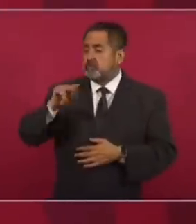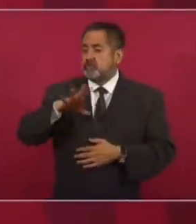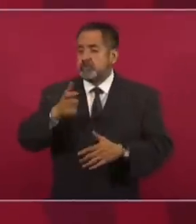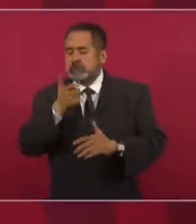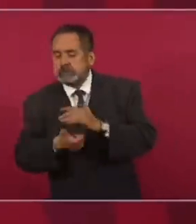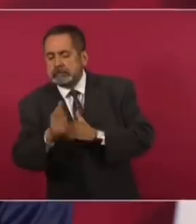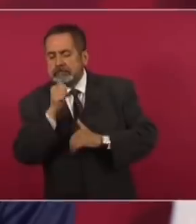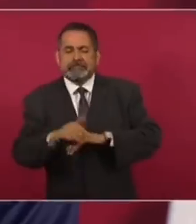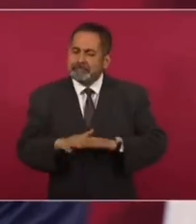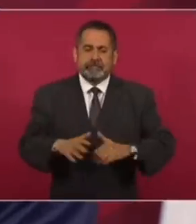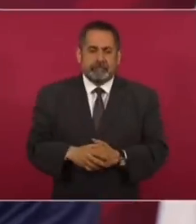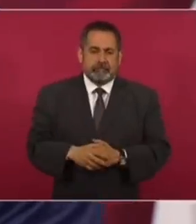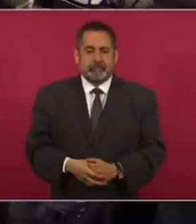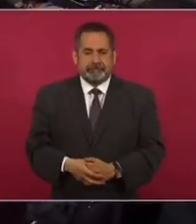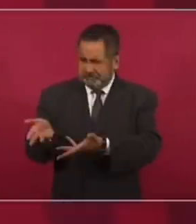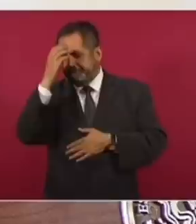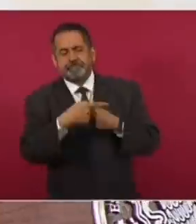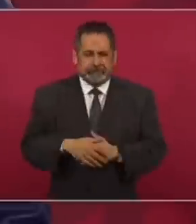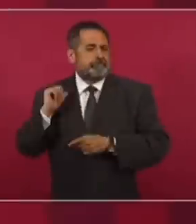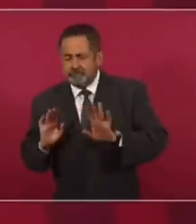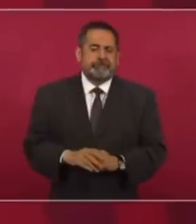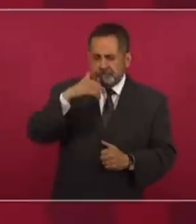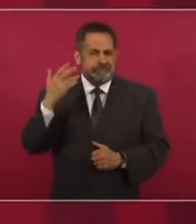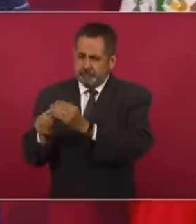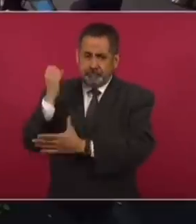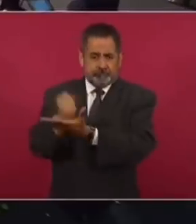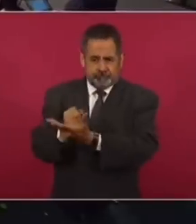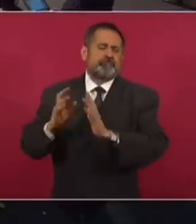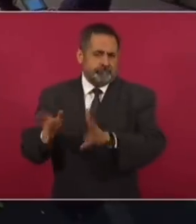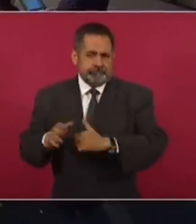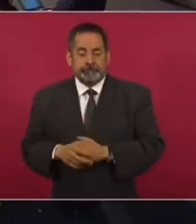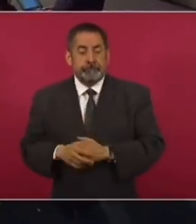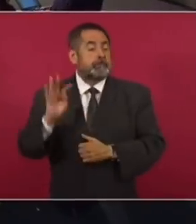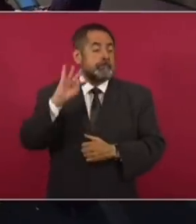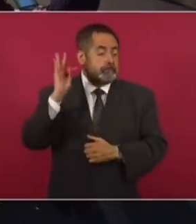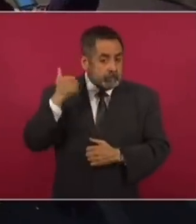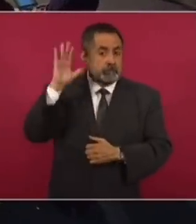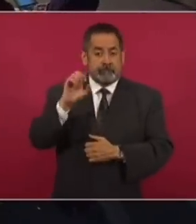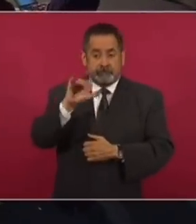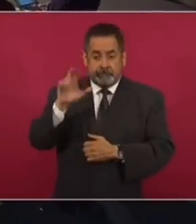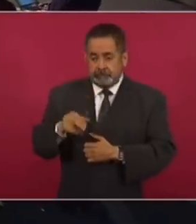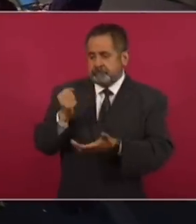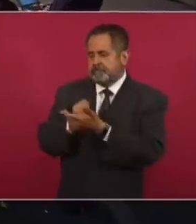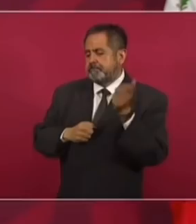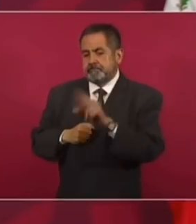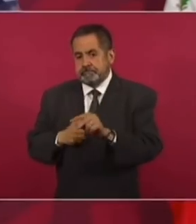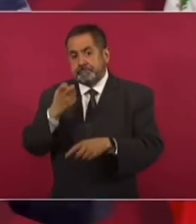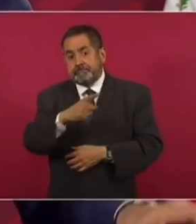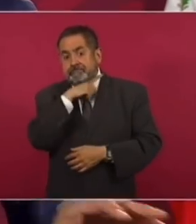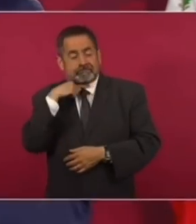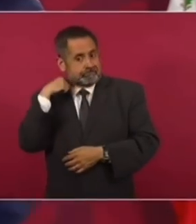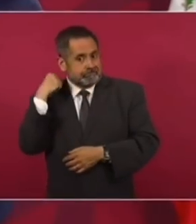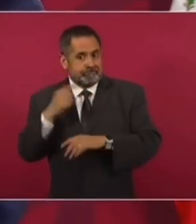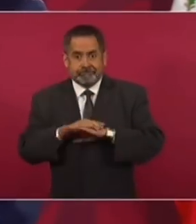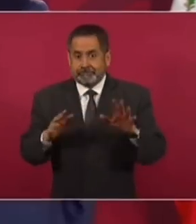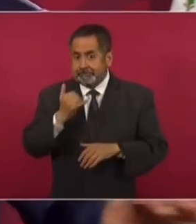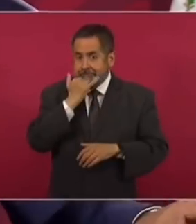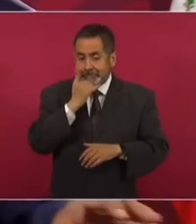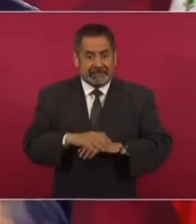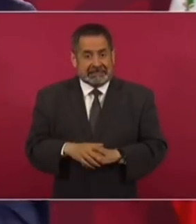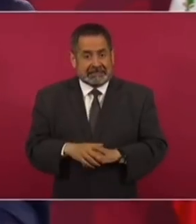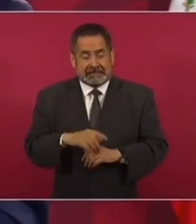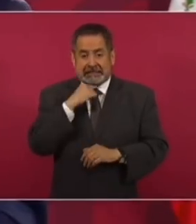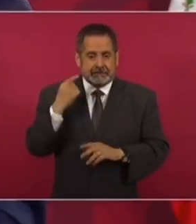dicen que no hay democracia. Si lo hubiesen declarado inconstitucional, entonces sí, nos